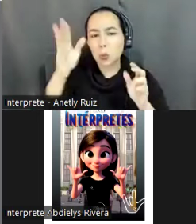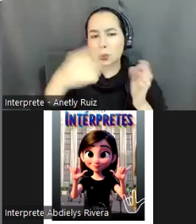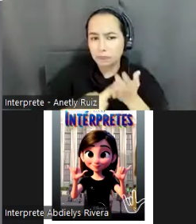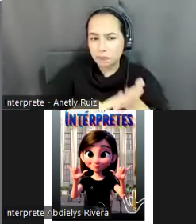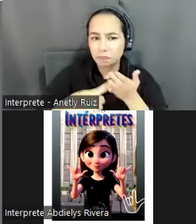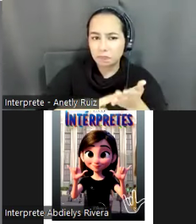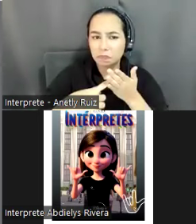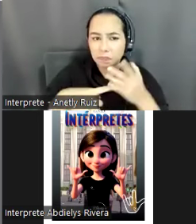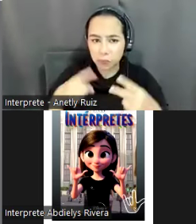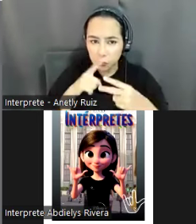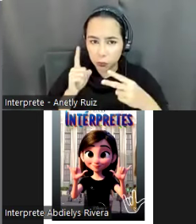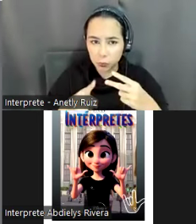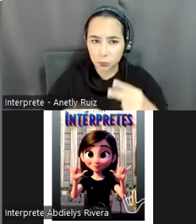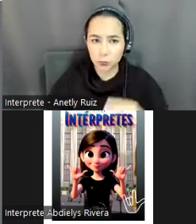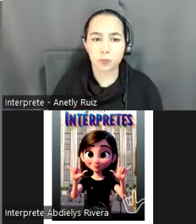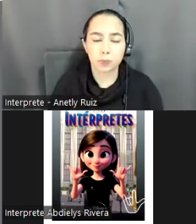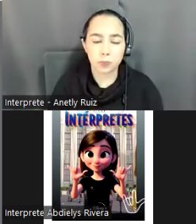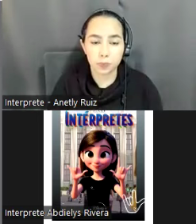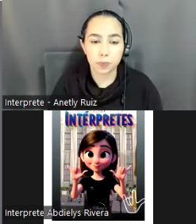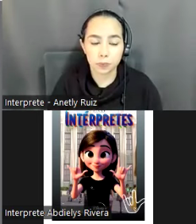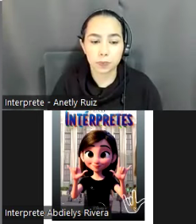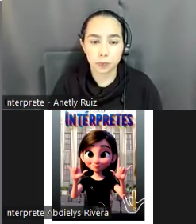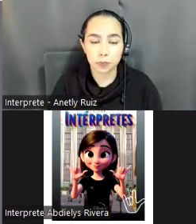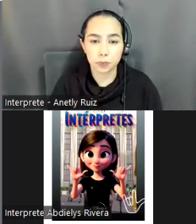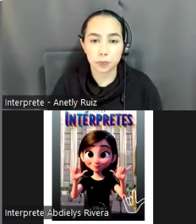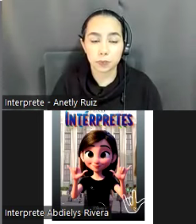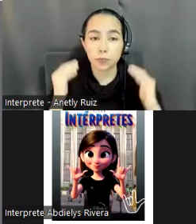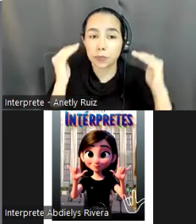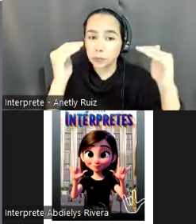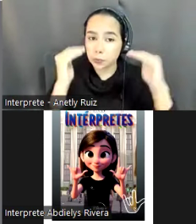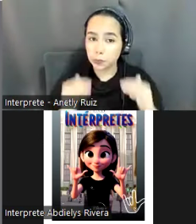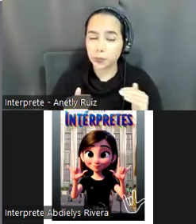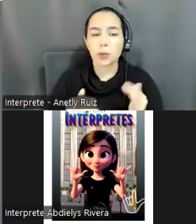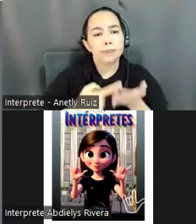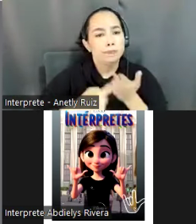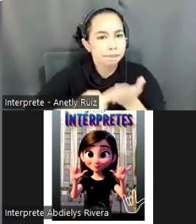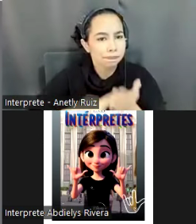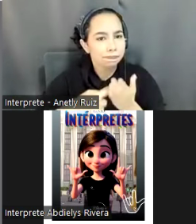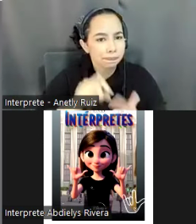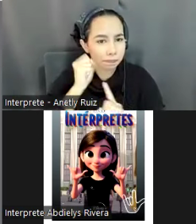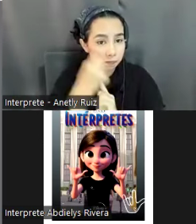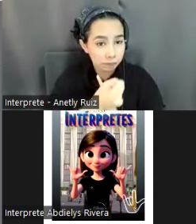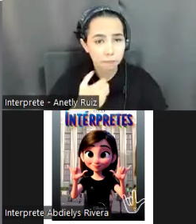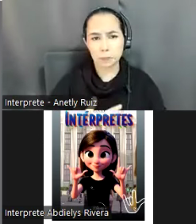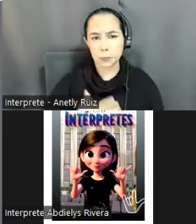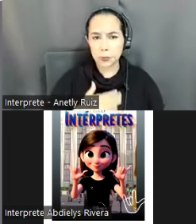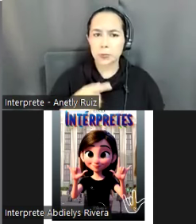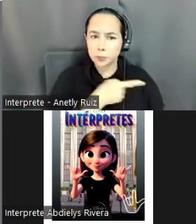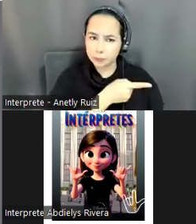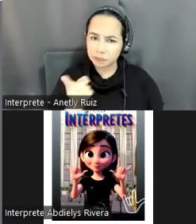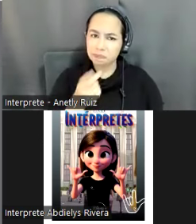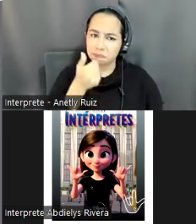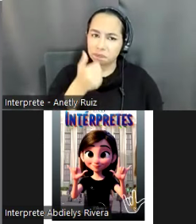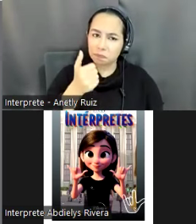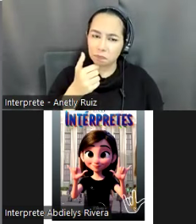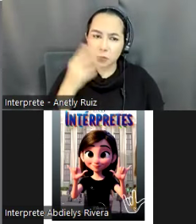hoy y tenemos luego una discusión de estos casos a los cuales, ¿verdad?, solicitamos que participen, que escriban sus